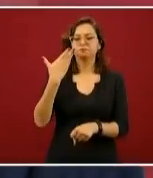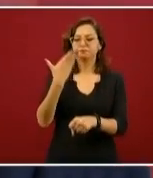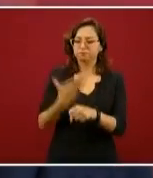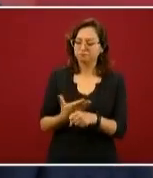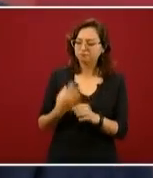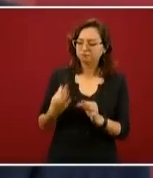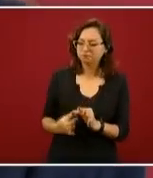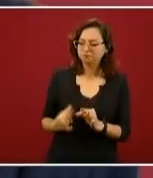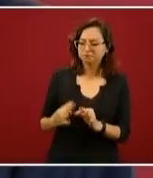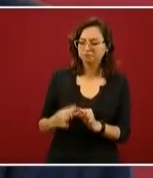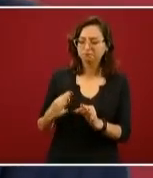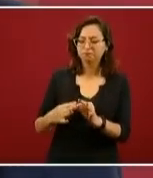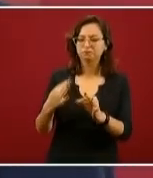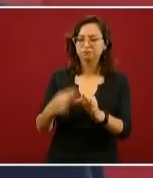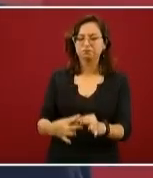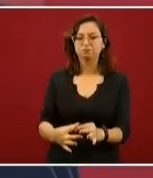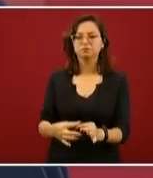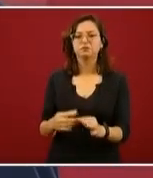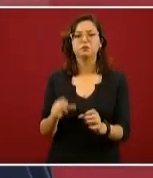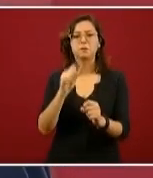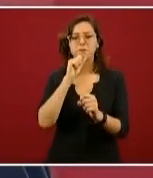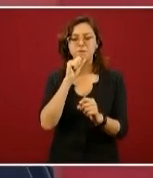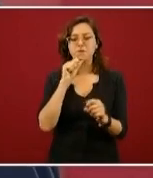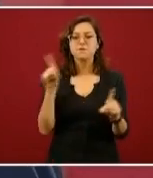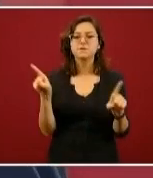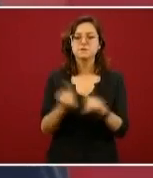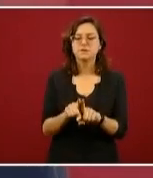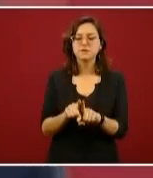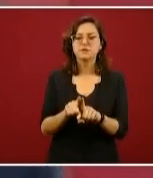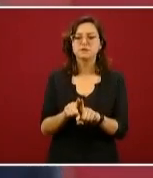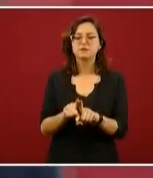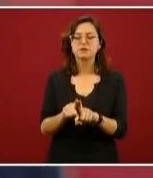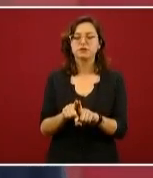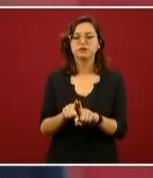responsabilidad y al mismo tiempo